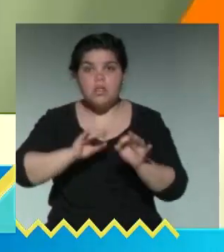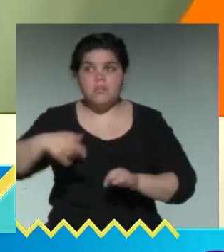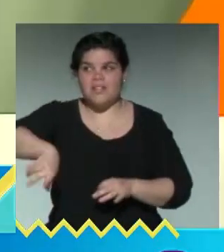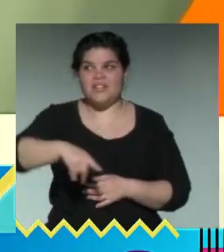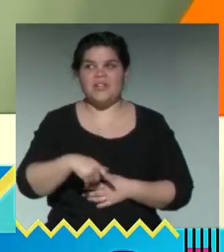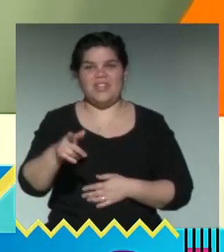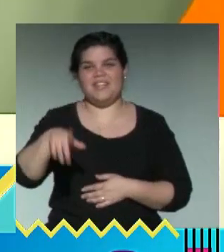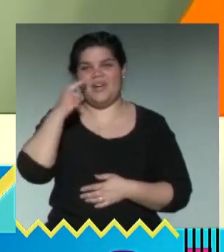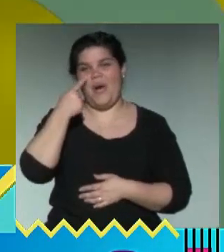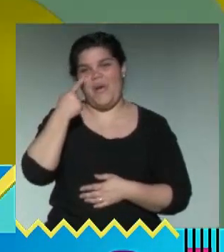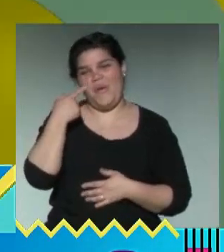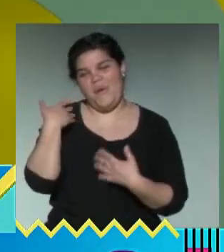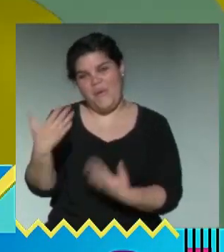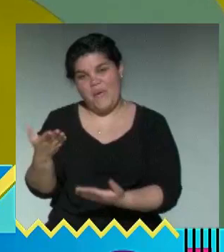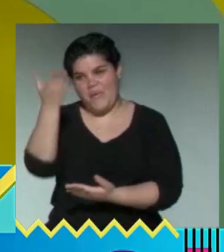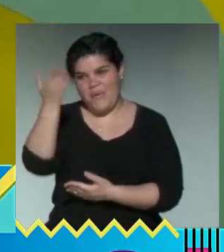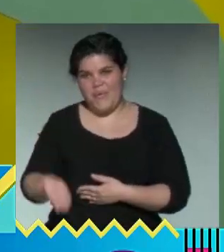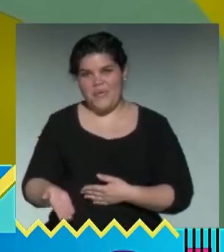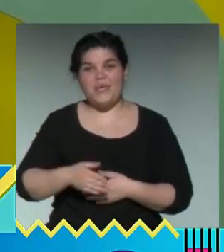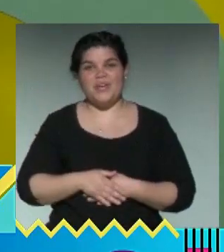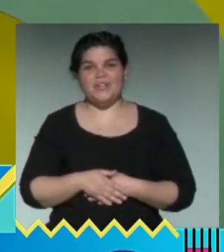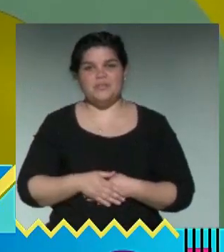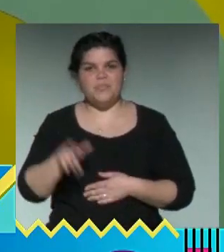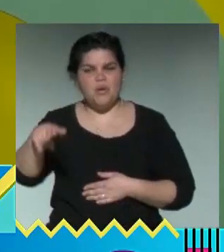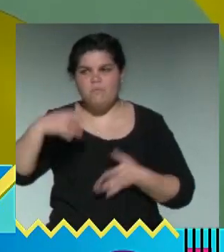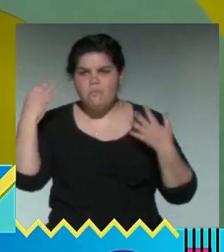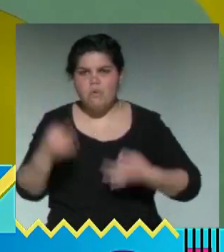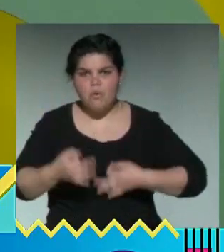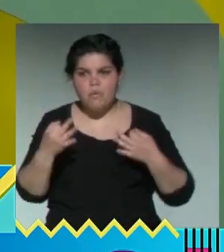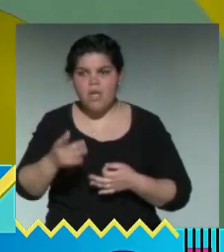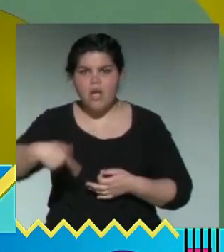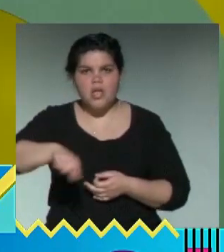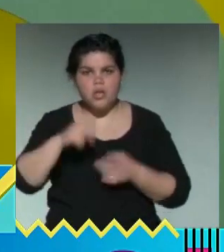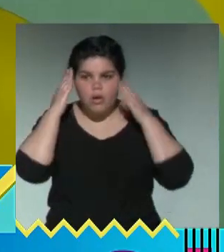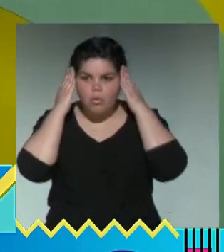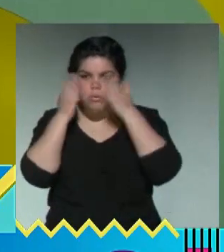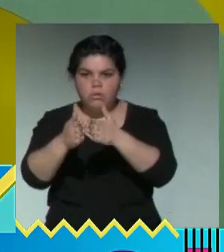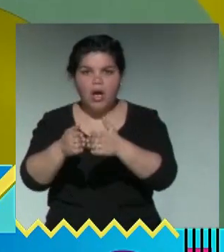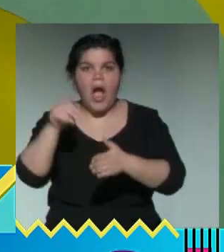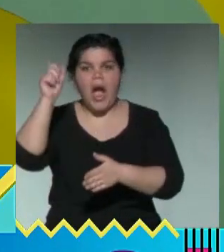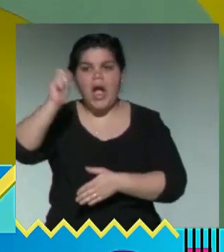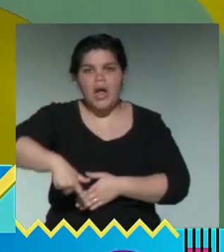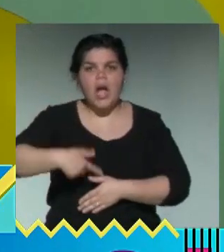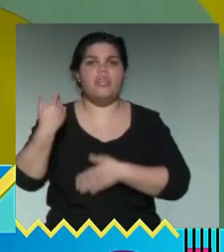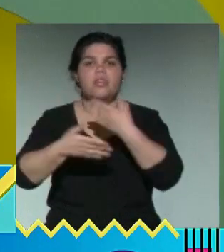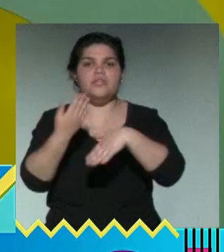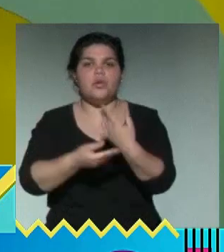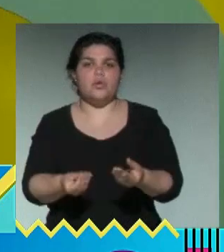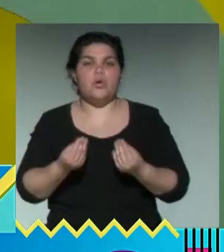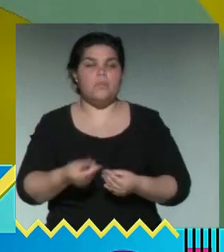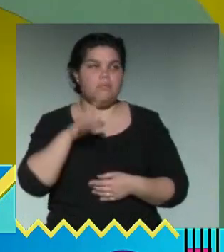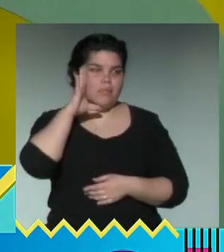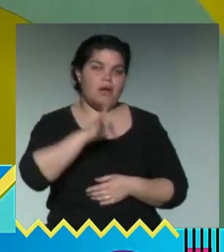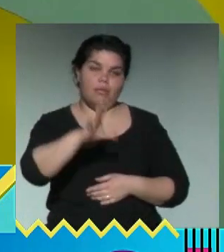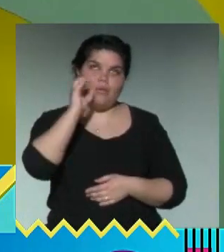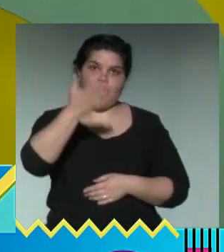mucho, me parece maravilloso en ese sentido, de que ellos apuntaron a ver cómo podían localmente desarrollar, y me acuerdo en sus comienzos que